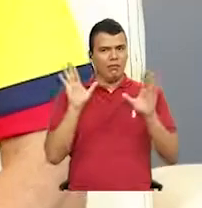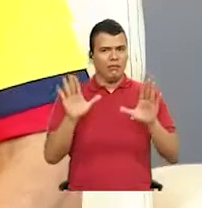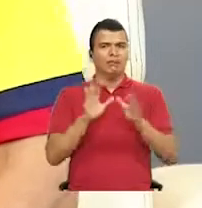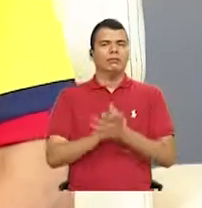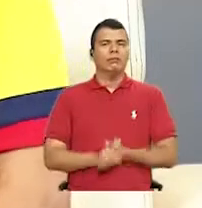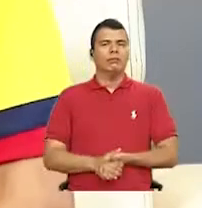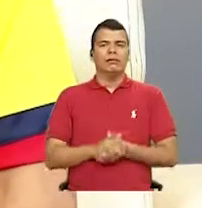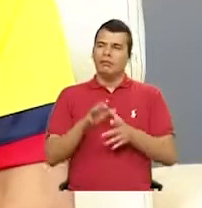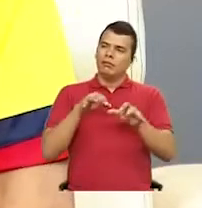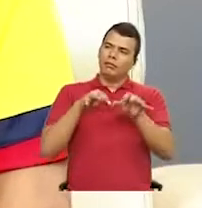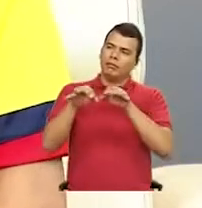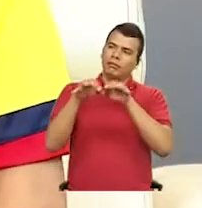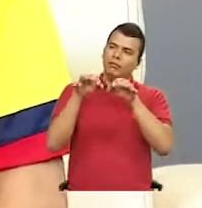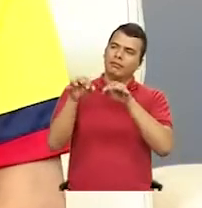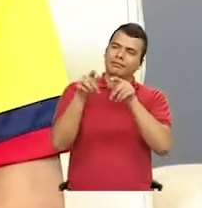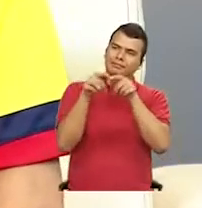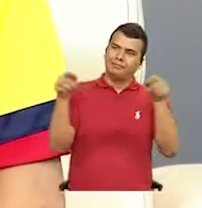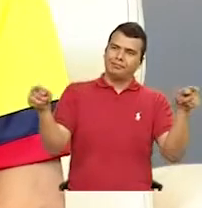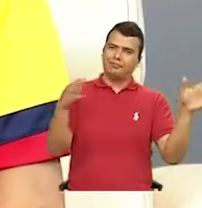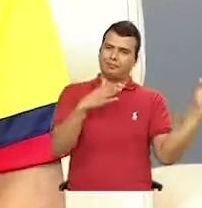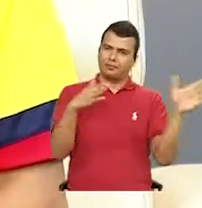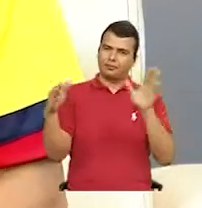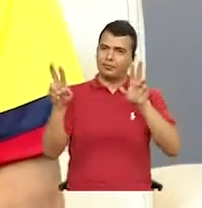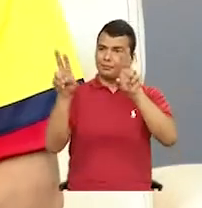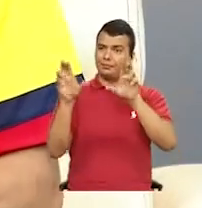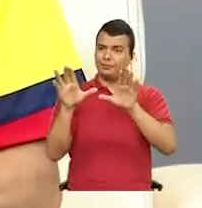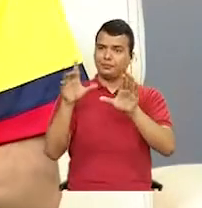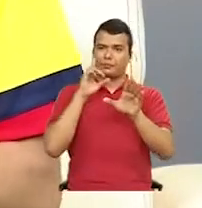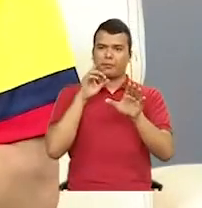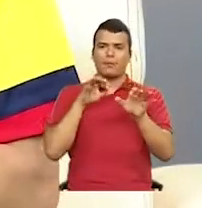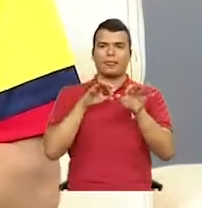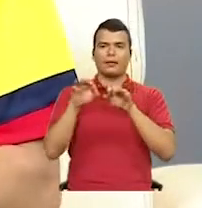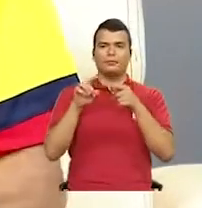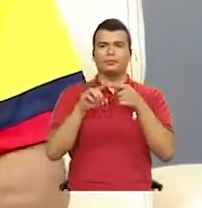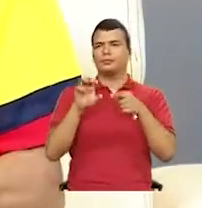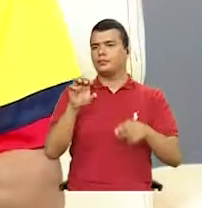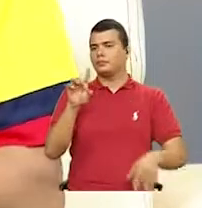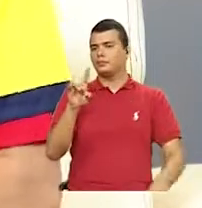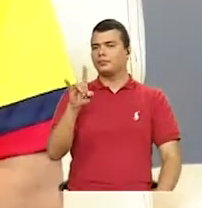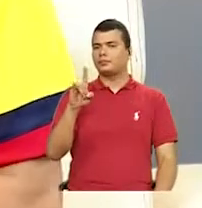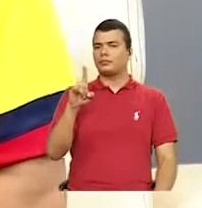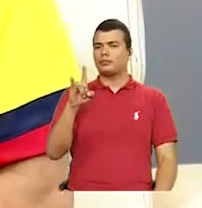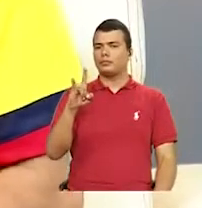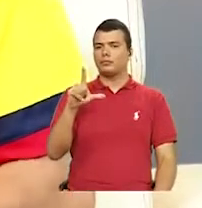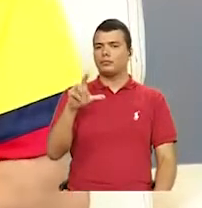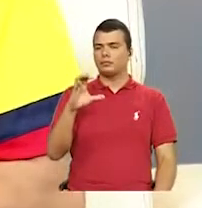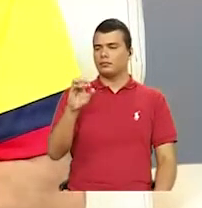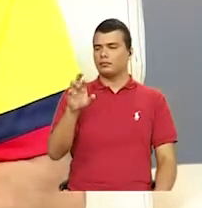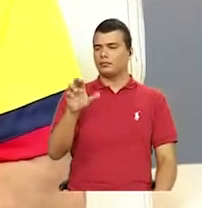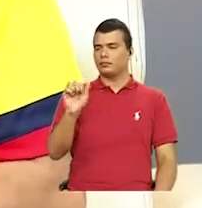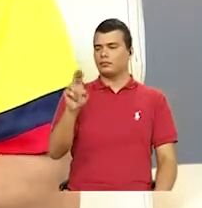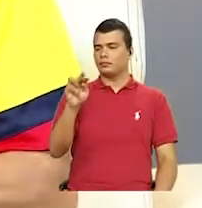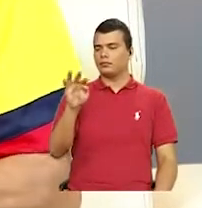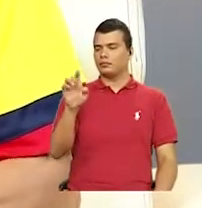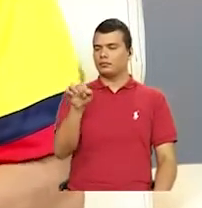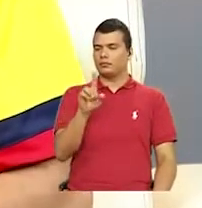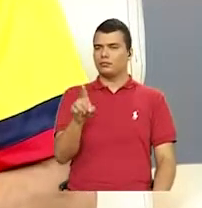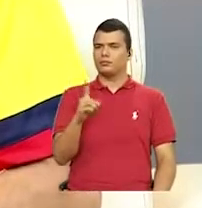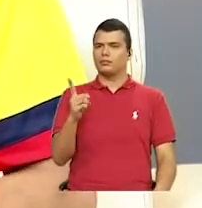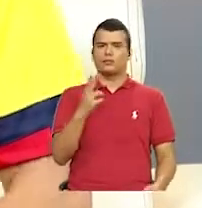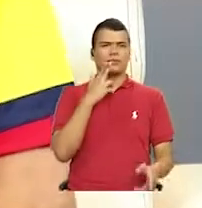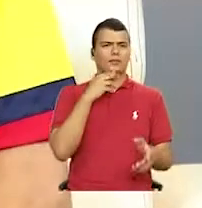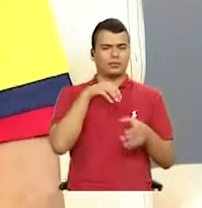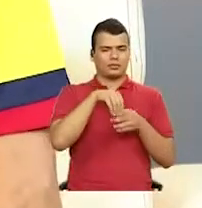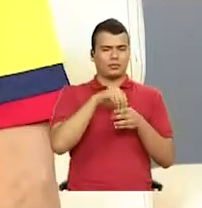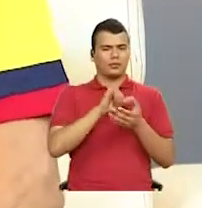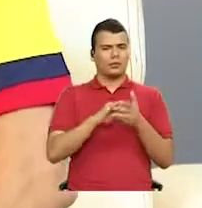Para desarrollar este gran tema, edulcorantes, bebidas azucaradas que tanto hacen daño a nuestro cuerpo humano, a nuestro